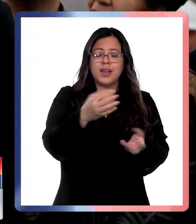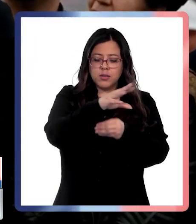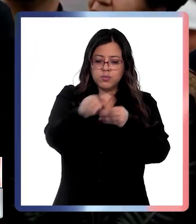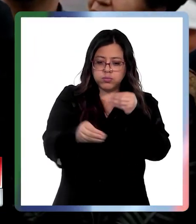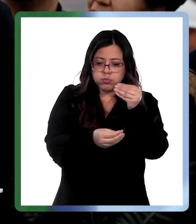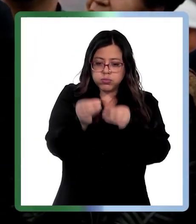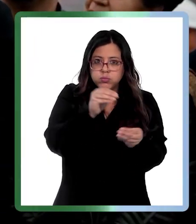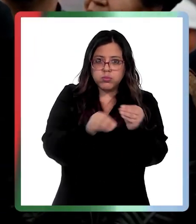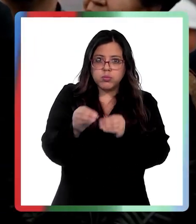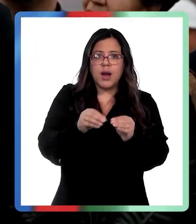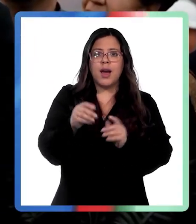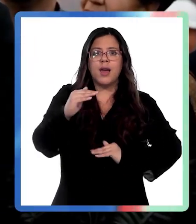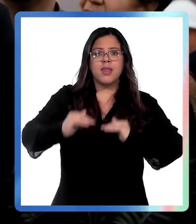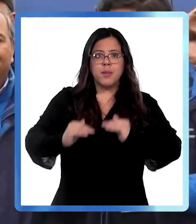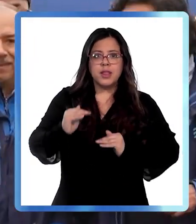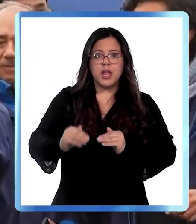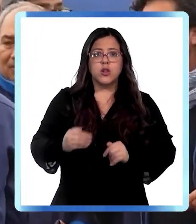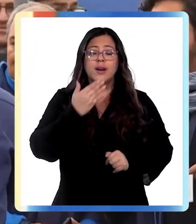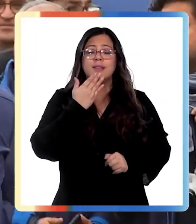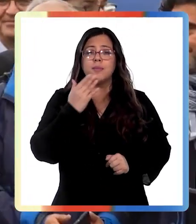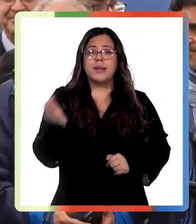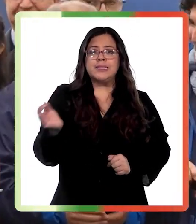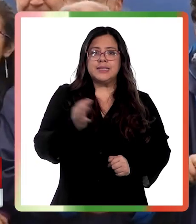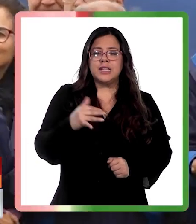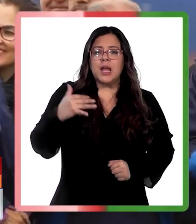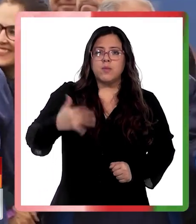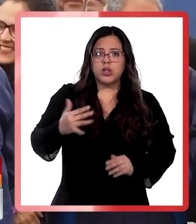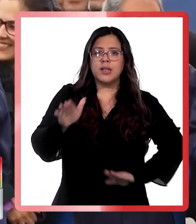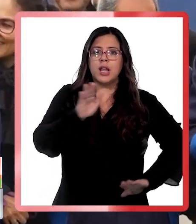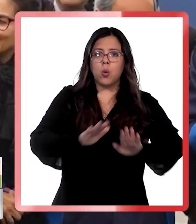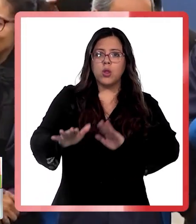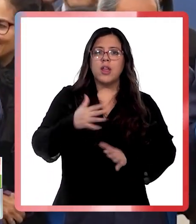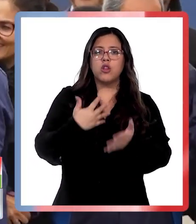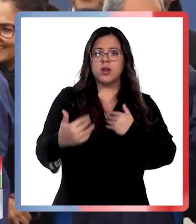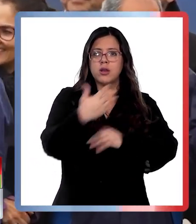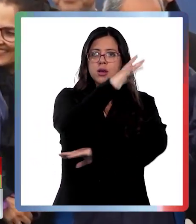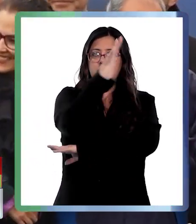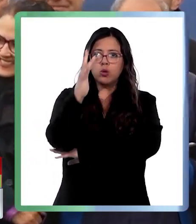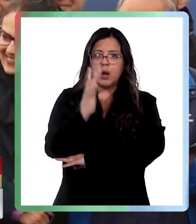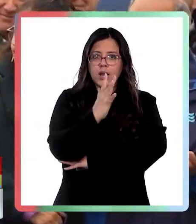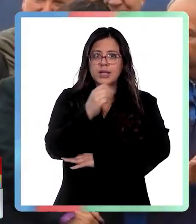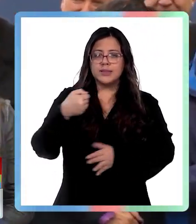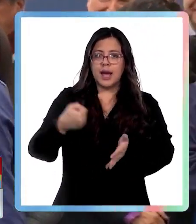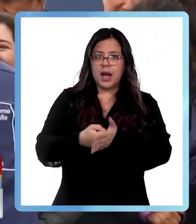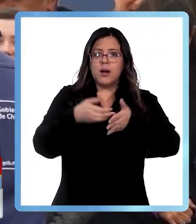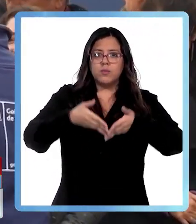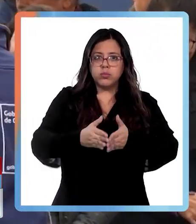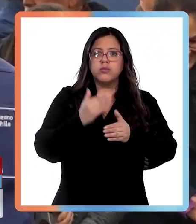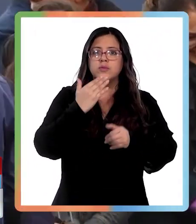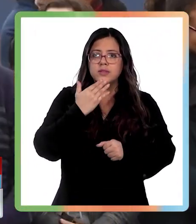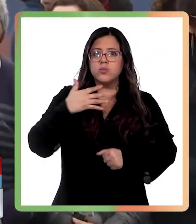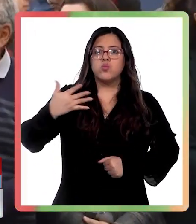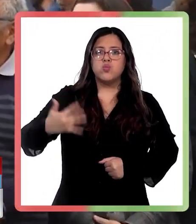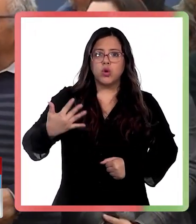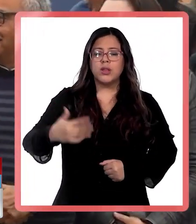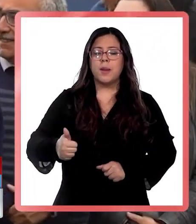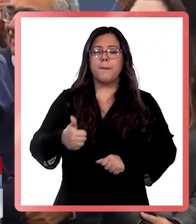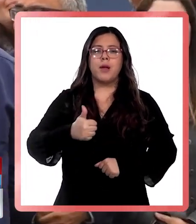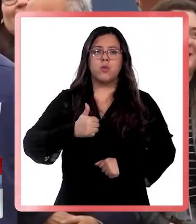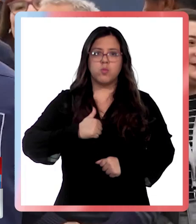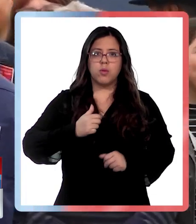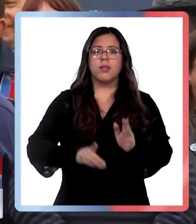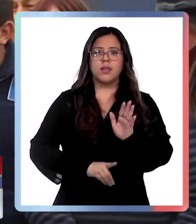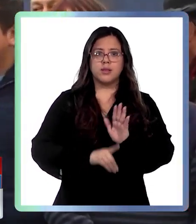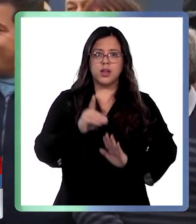a ir agregando según la demanda. Boric Font también manifestó la importancia del cuidado del medio ambiente para el megapuerto y los hitos que